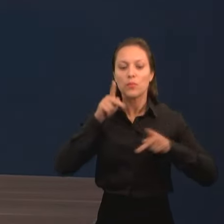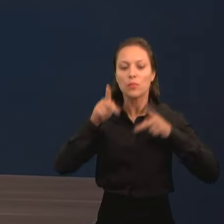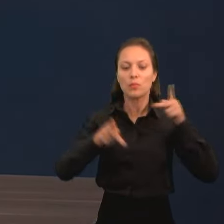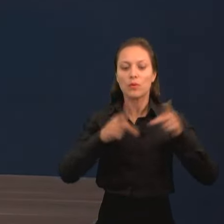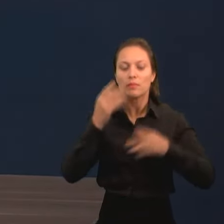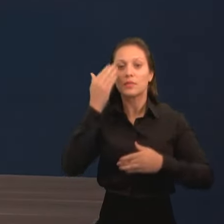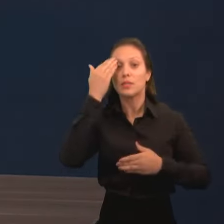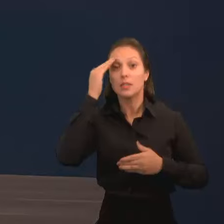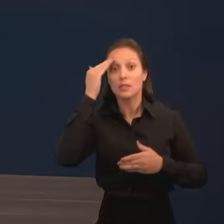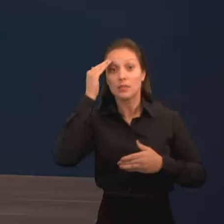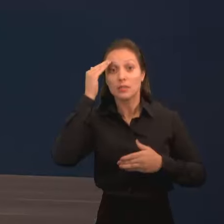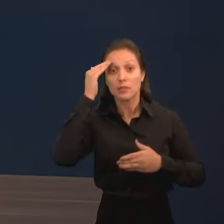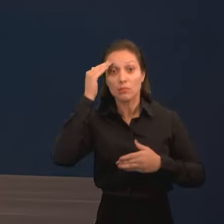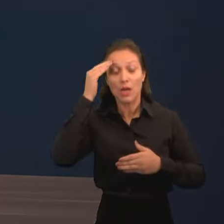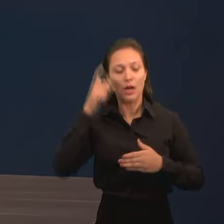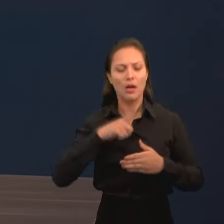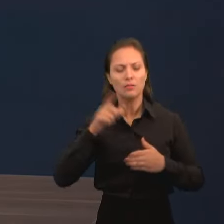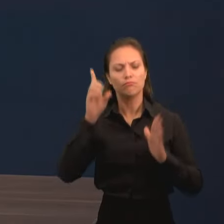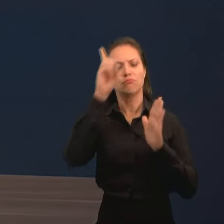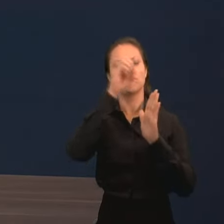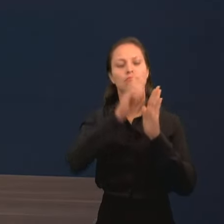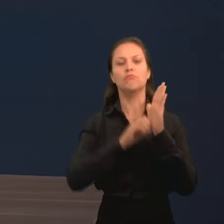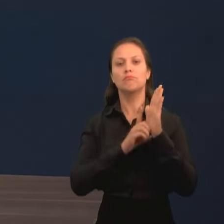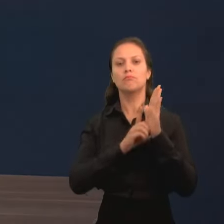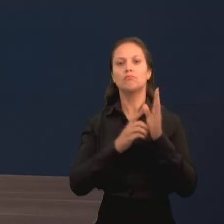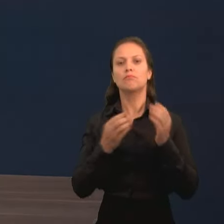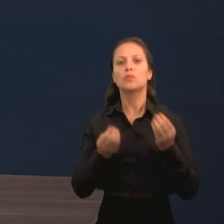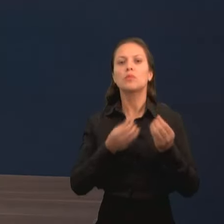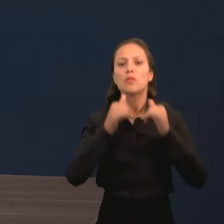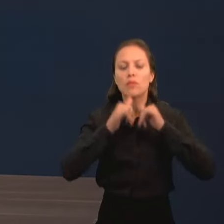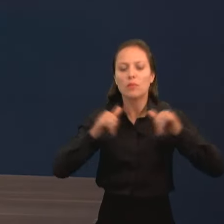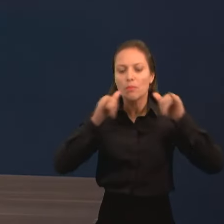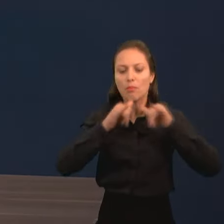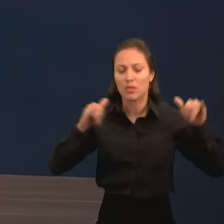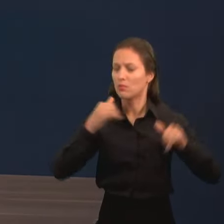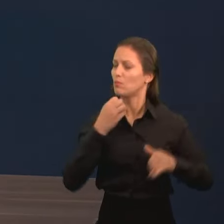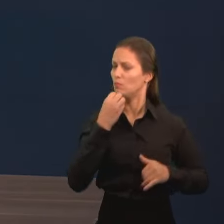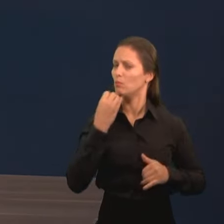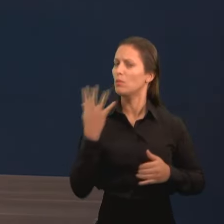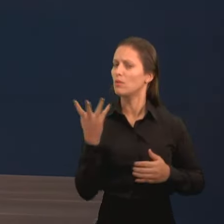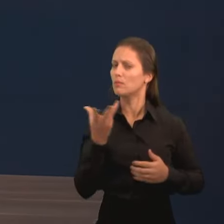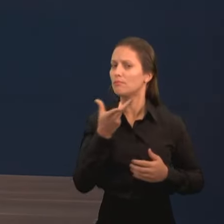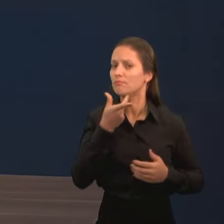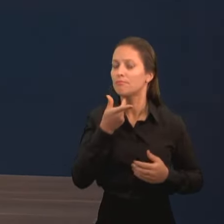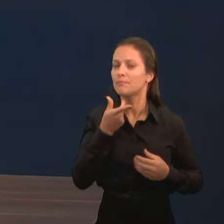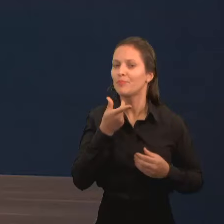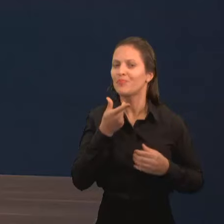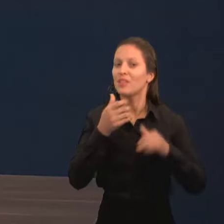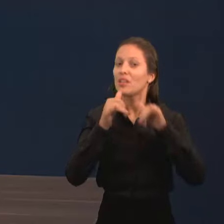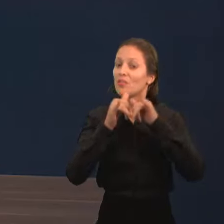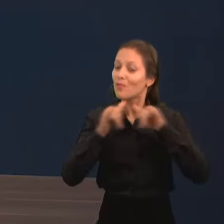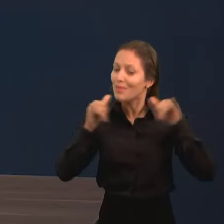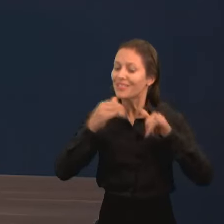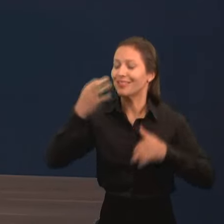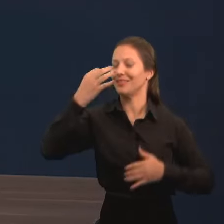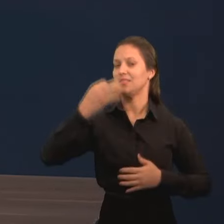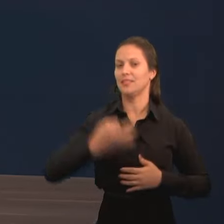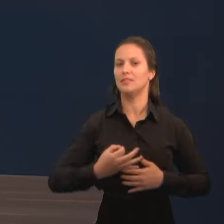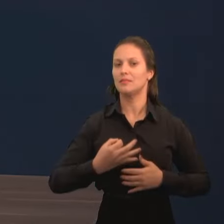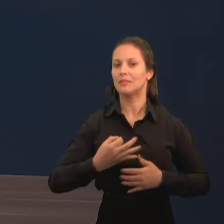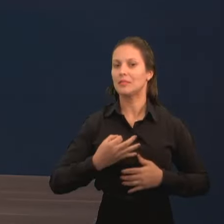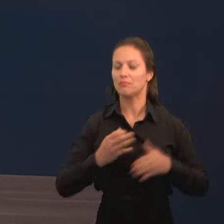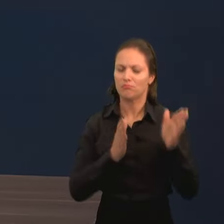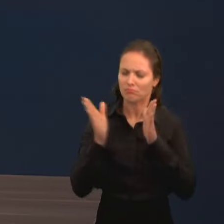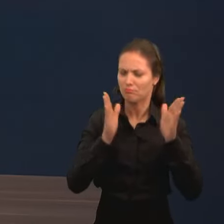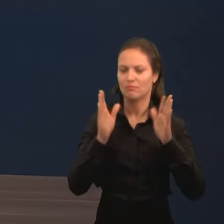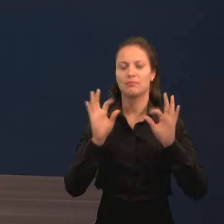acceso del pueblo a la propaganda de buena calidad, sin desinformación,